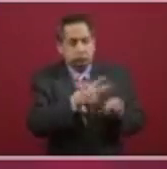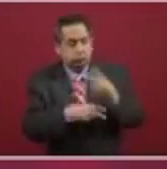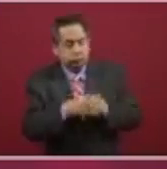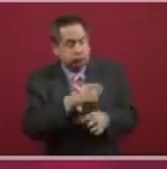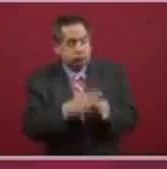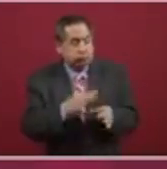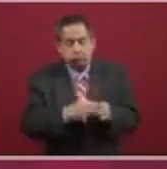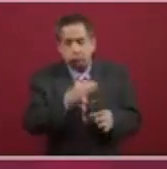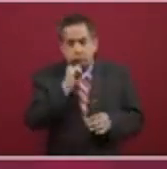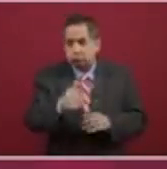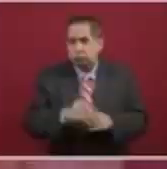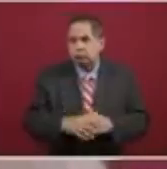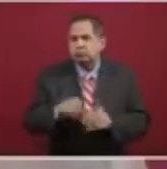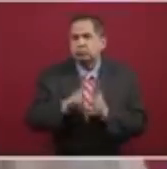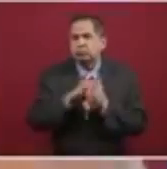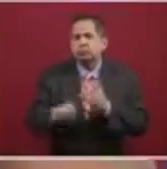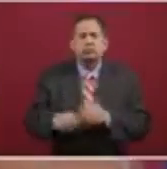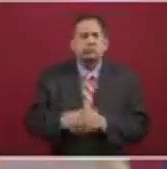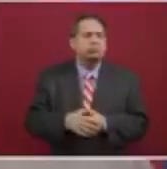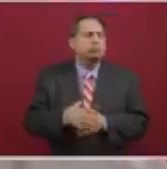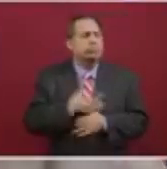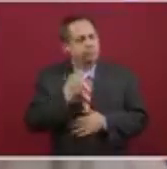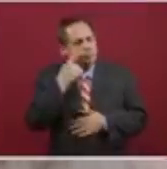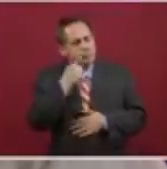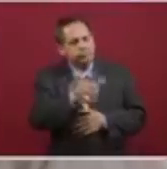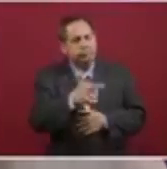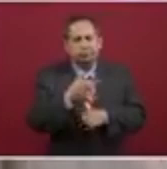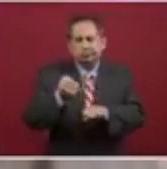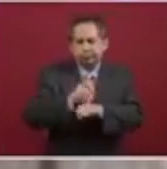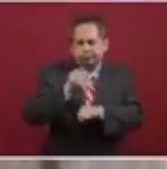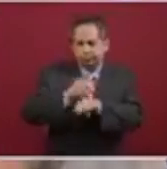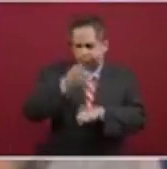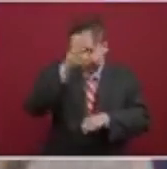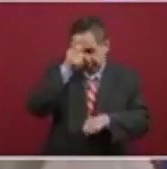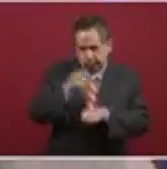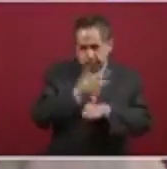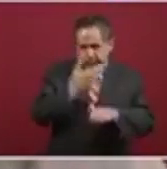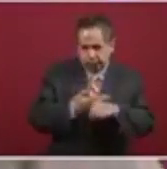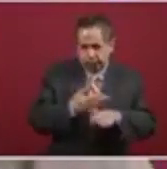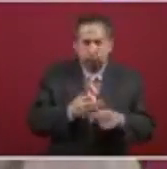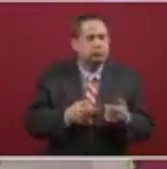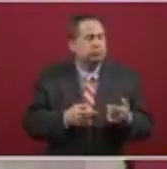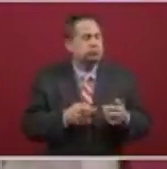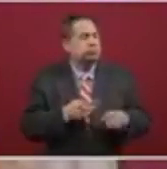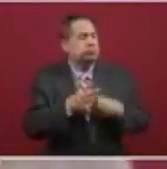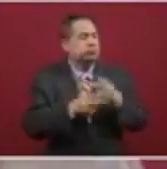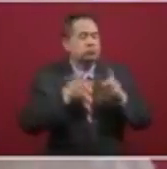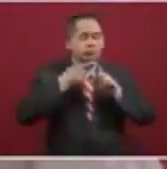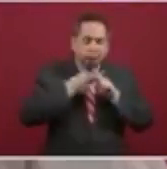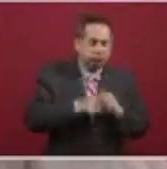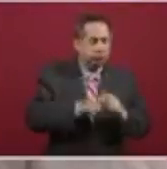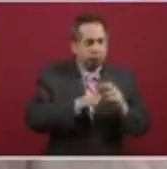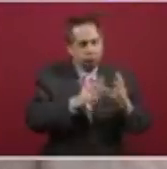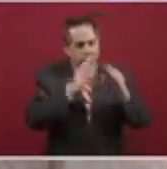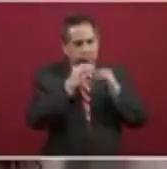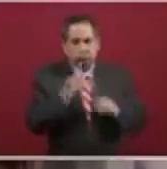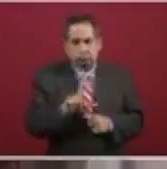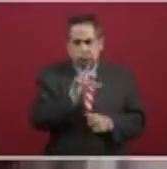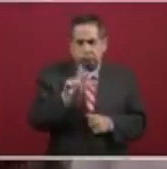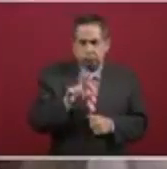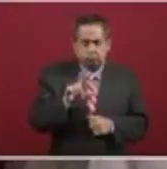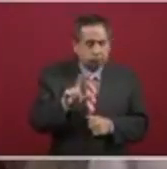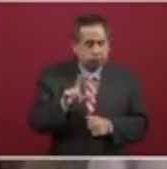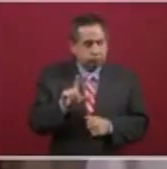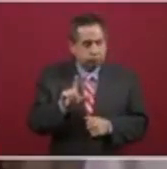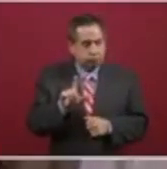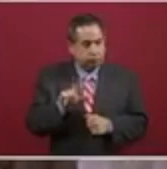Por ejemplo, que eligen la zapatería y que van a empezar, inician su capacitación el lunes y el